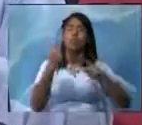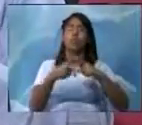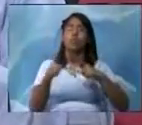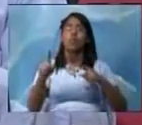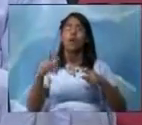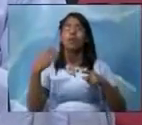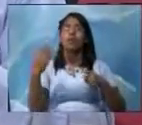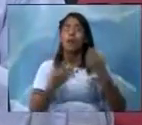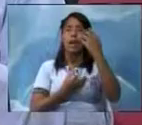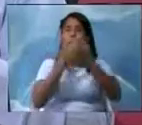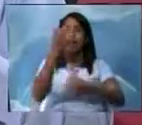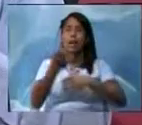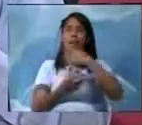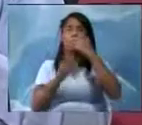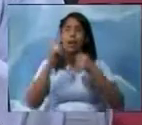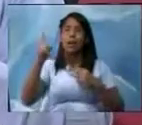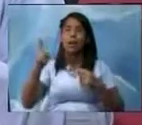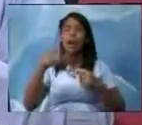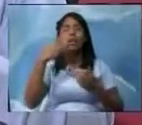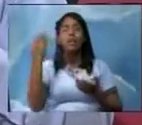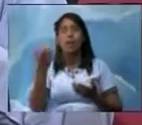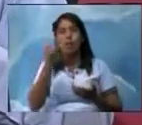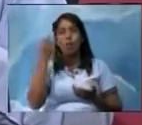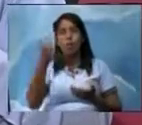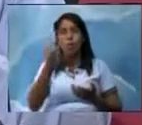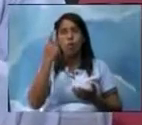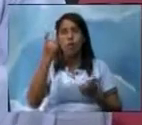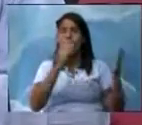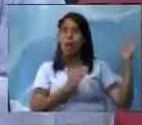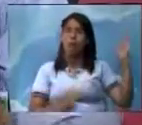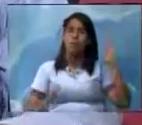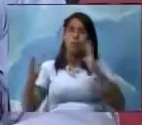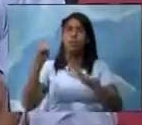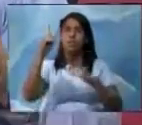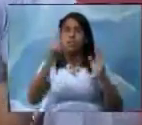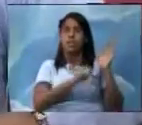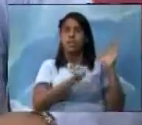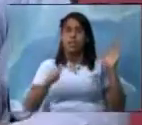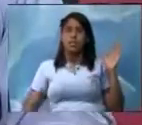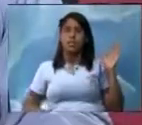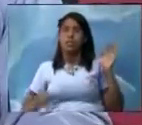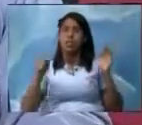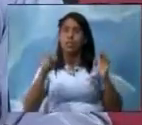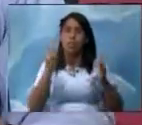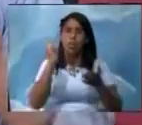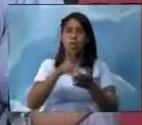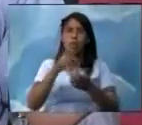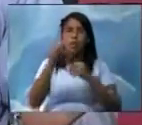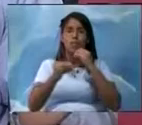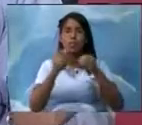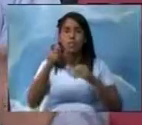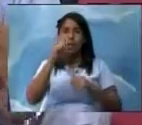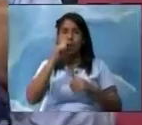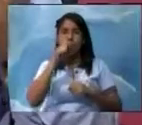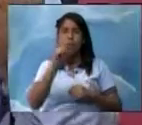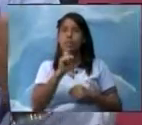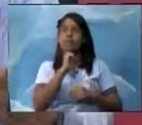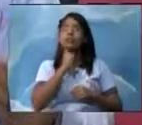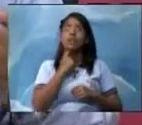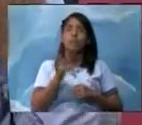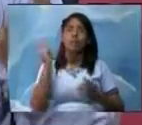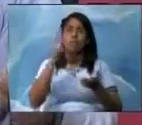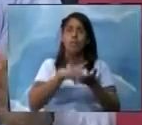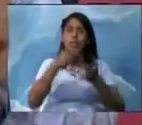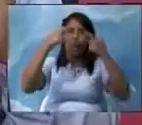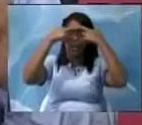que clamar le a él hay que buscar la presencia del Señor y esto fue lo que hizo Daniel Entonces el secreto fue